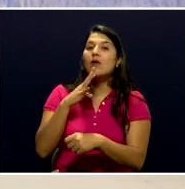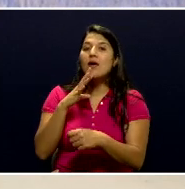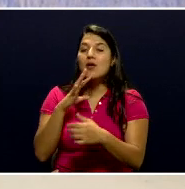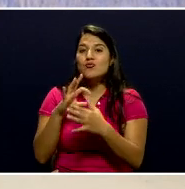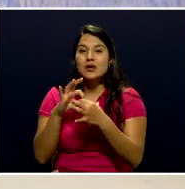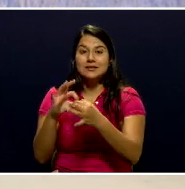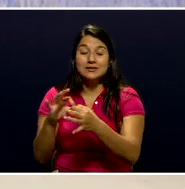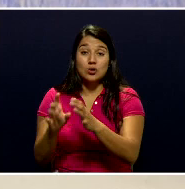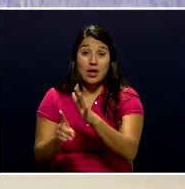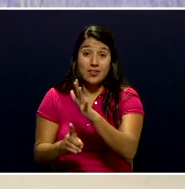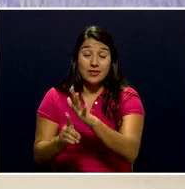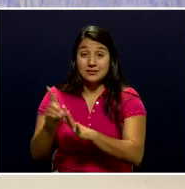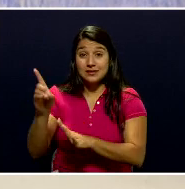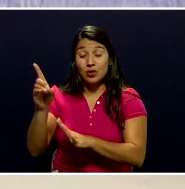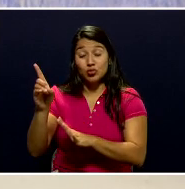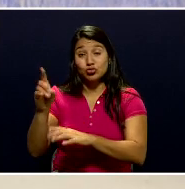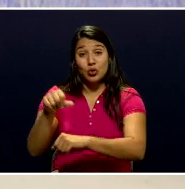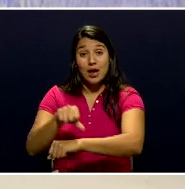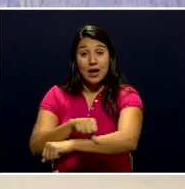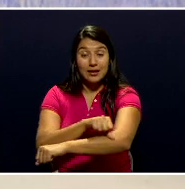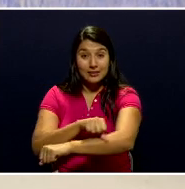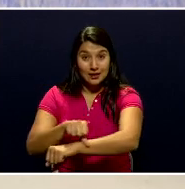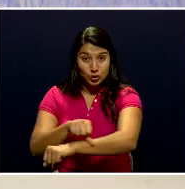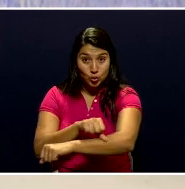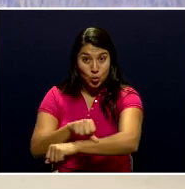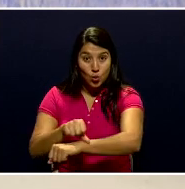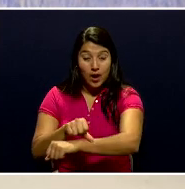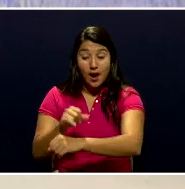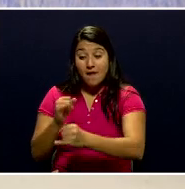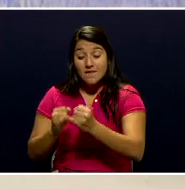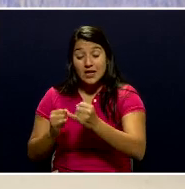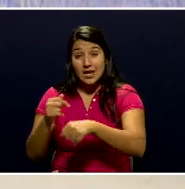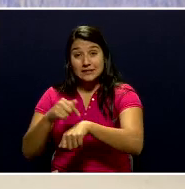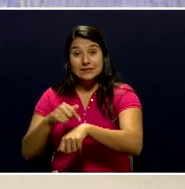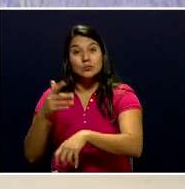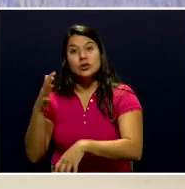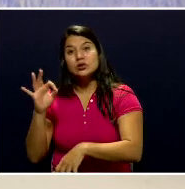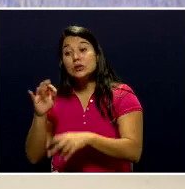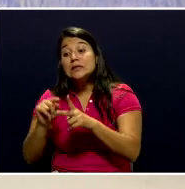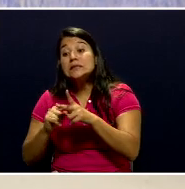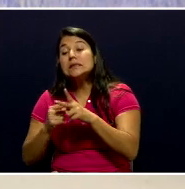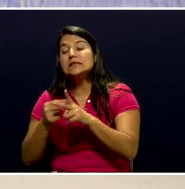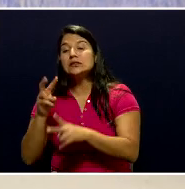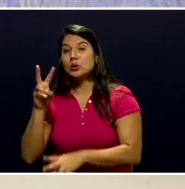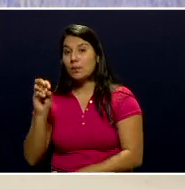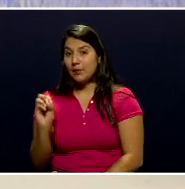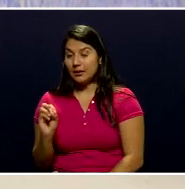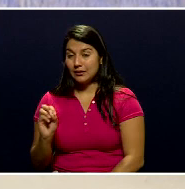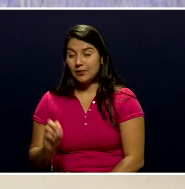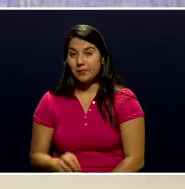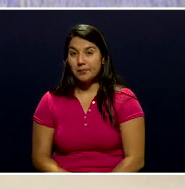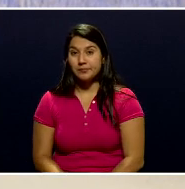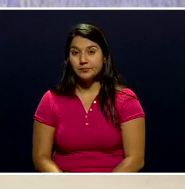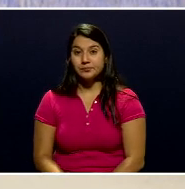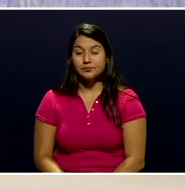un desarrollo de arquitectura de final del siglo XIX, principio de XX,